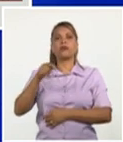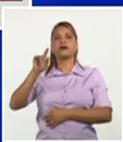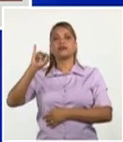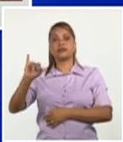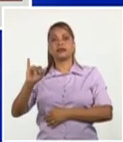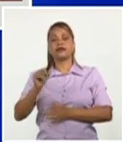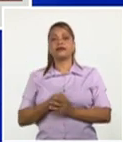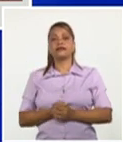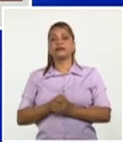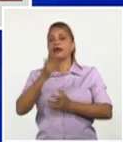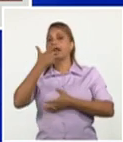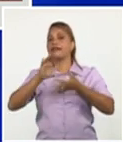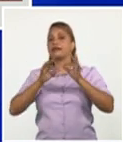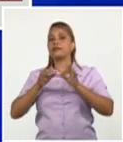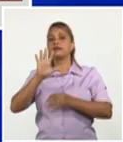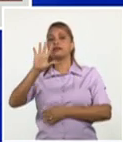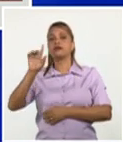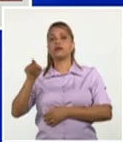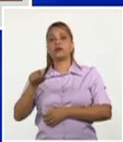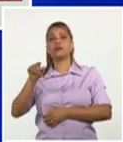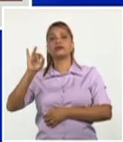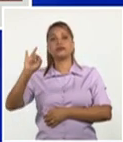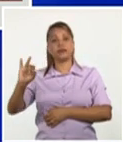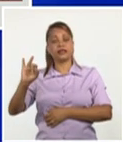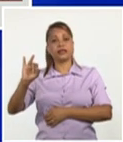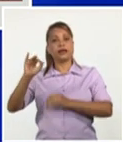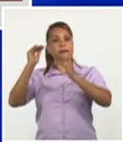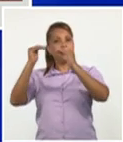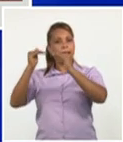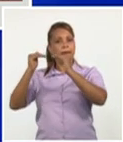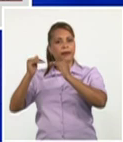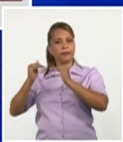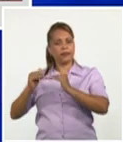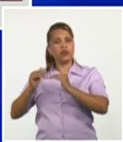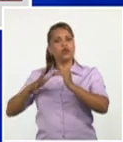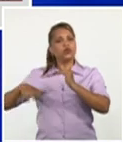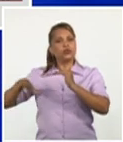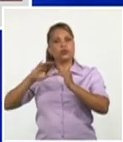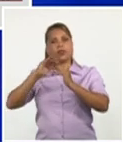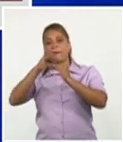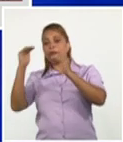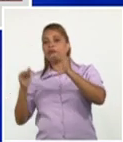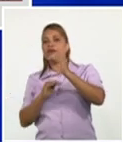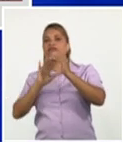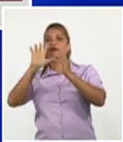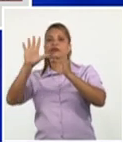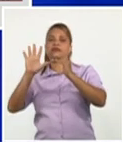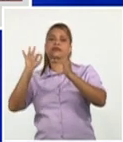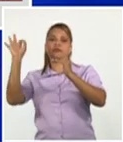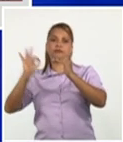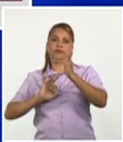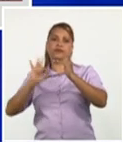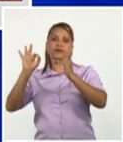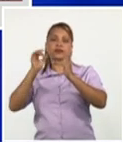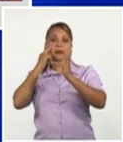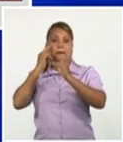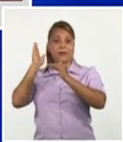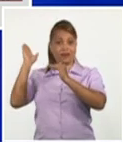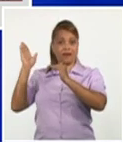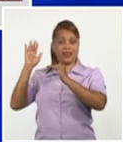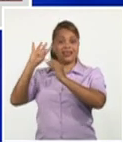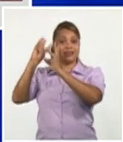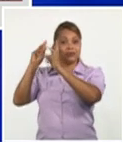Artemisa 5,7% y ya las demás provincias por debajo de 5%. Pero ven ustedes qué elevada